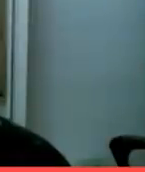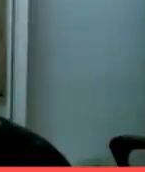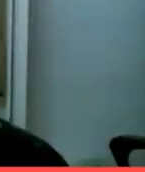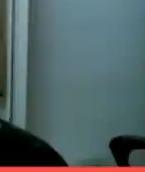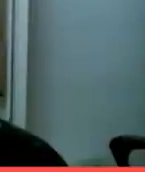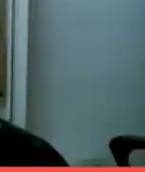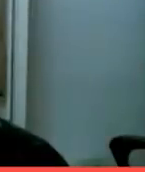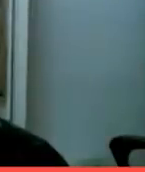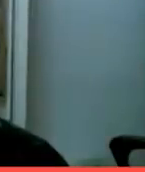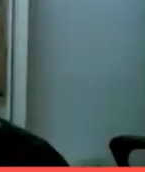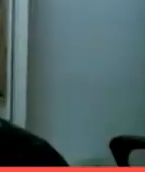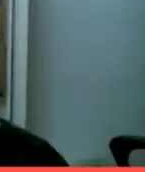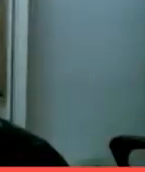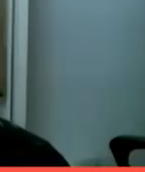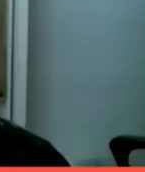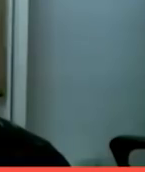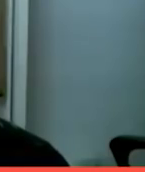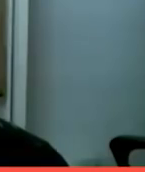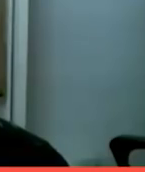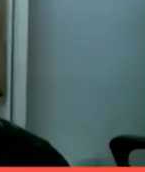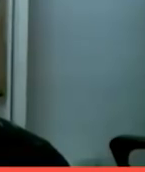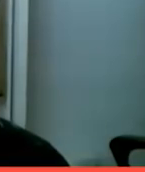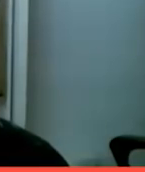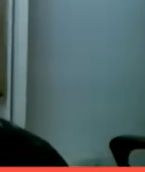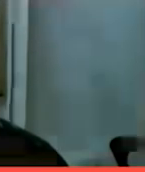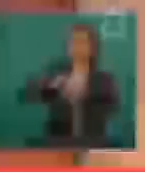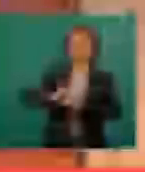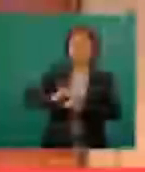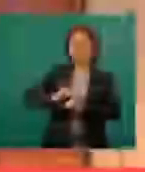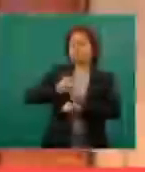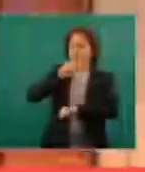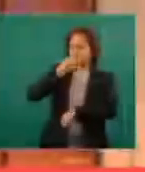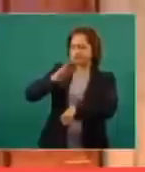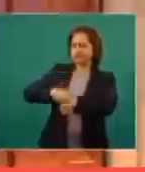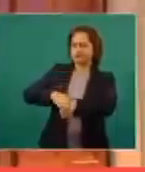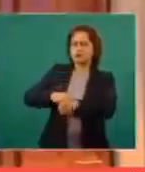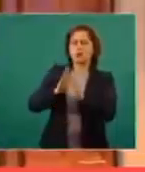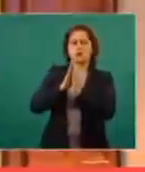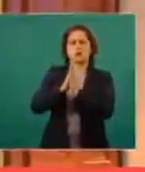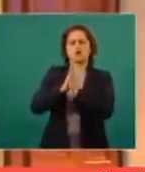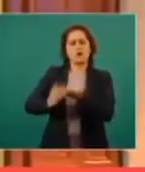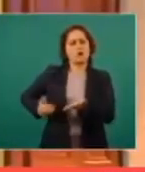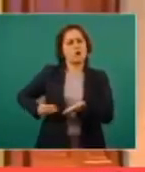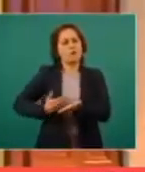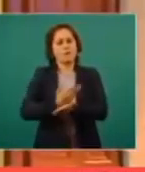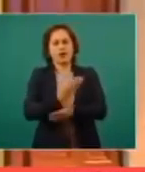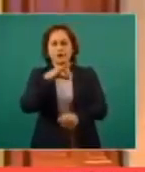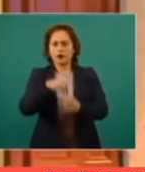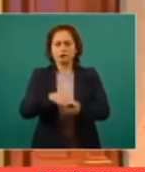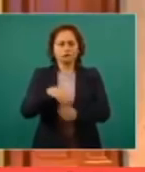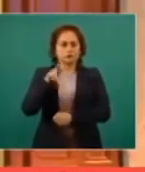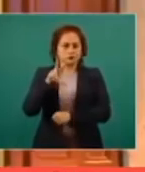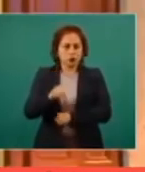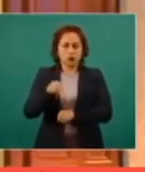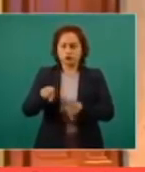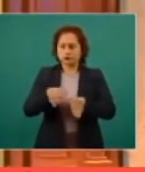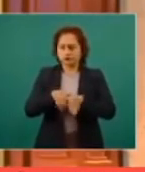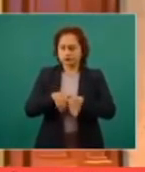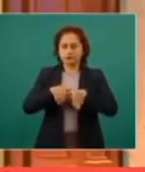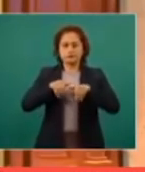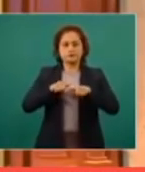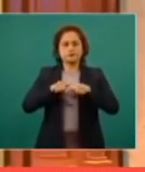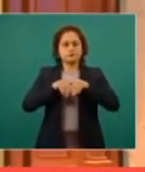pero bueno, como platicaba también con una querida amiga, los derechos